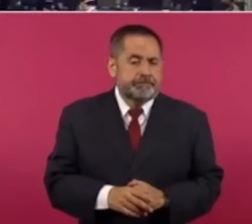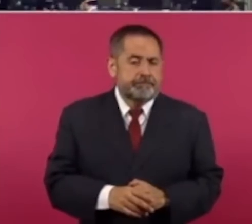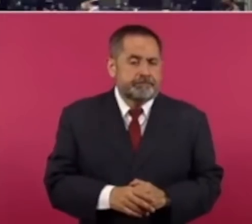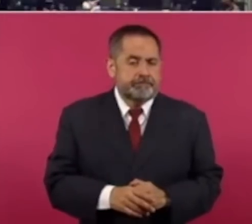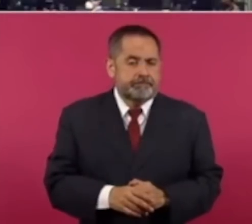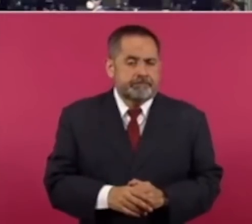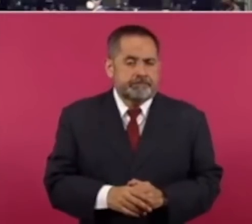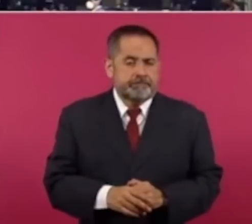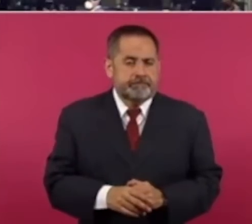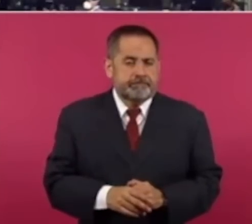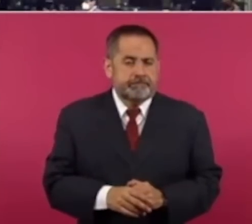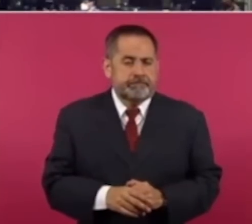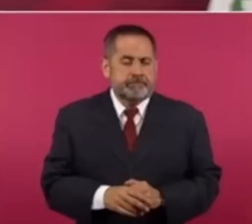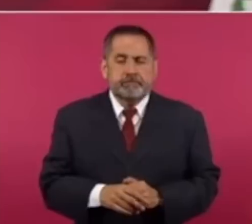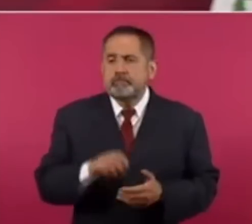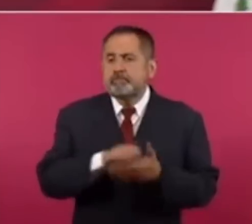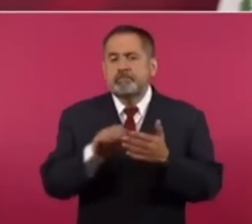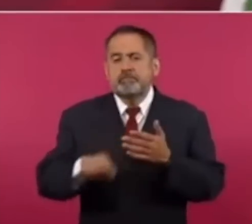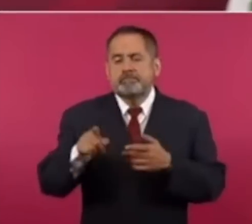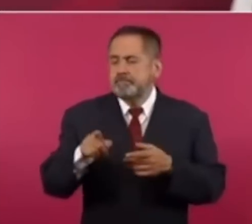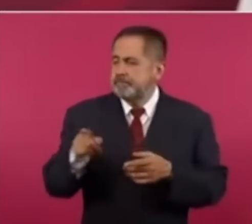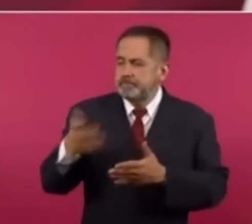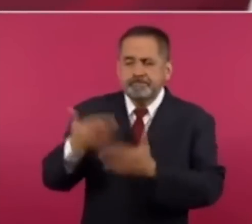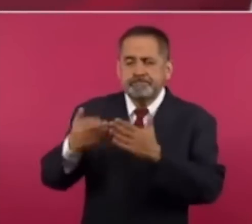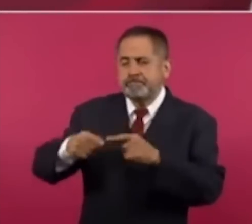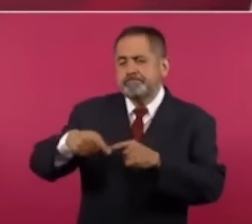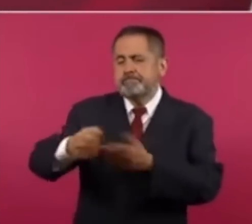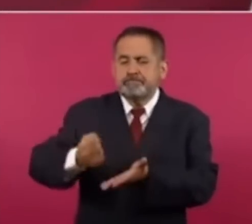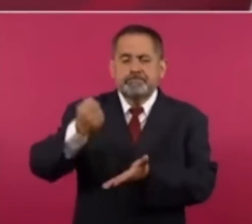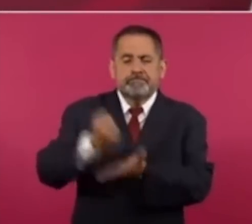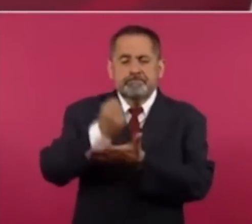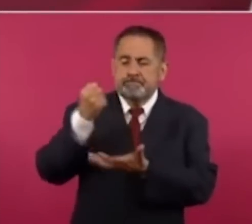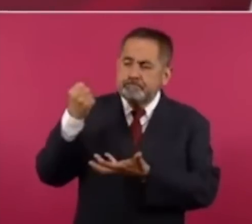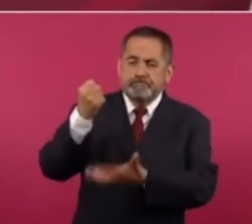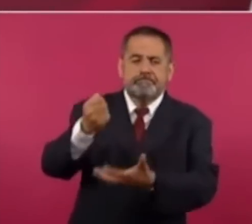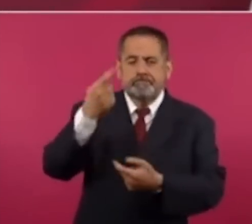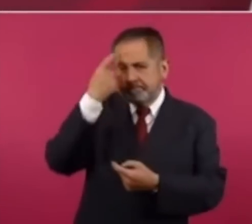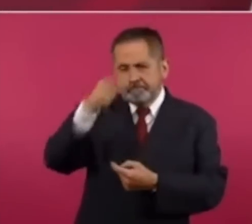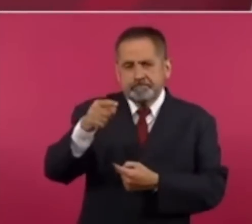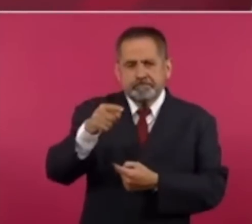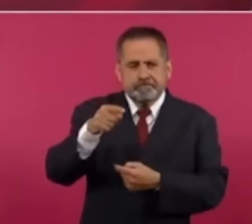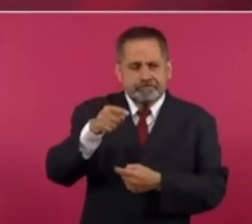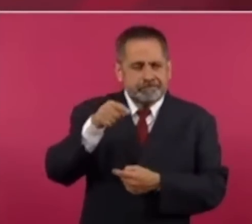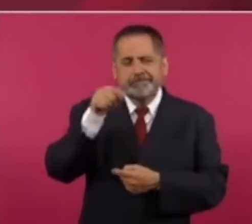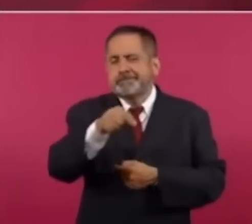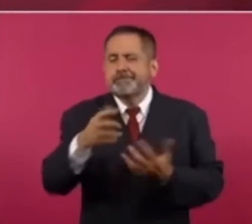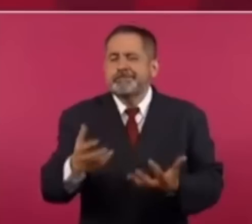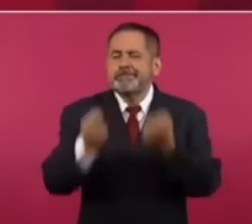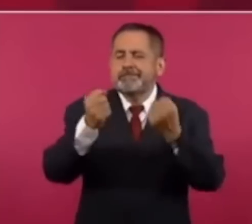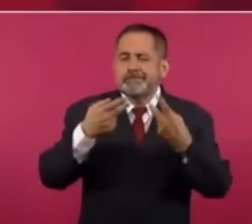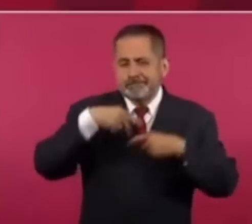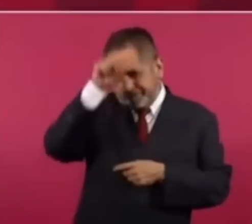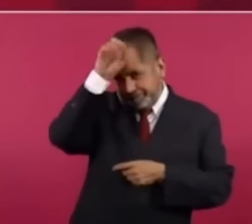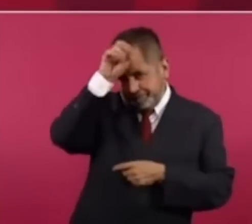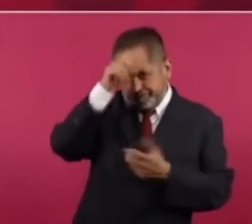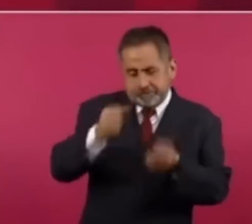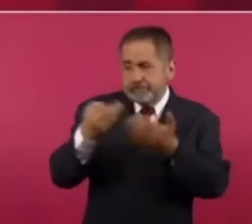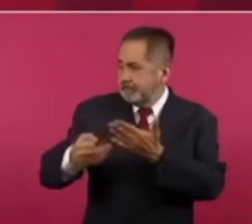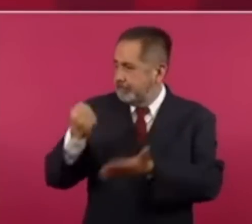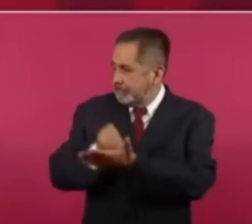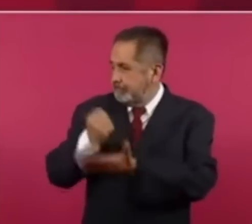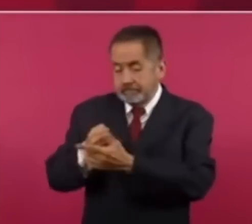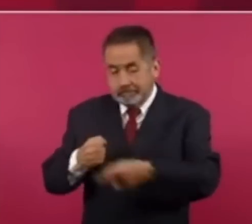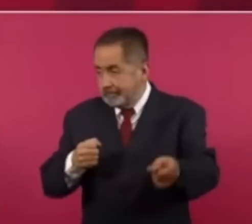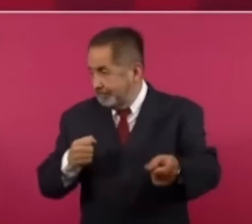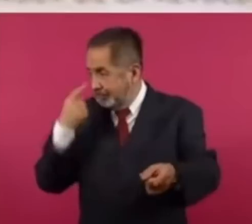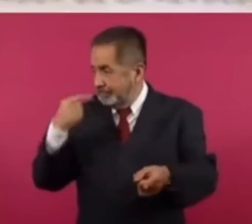que se apruebe el presupuesto para el rescate de los mineros.